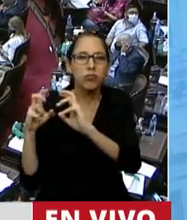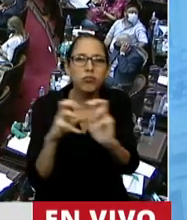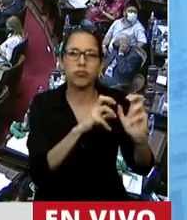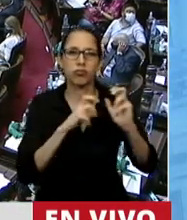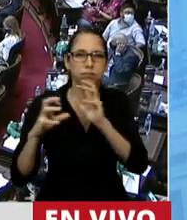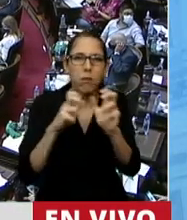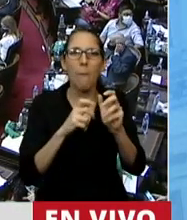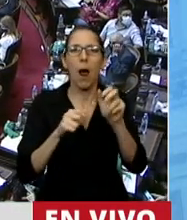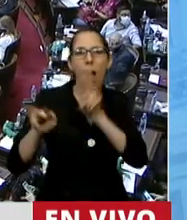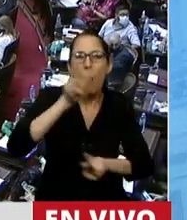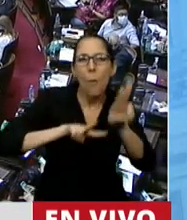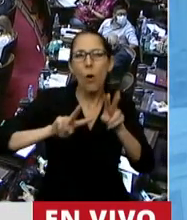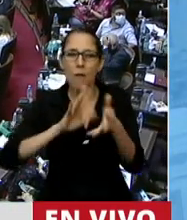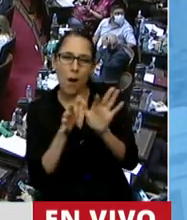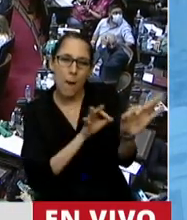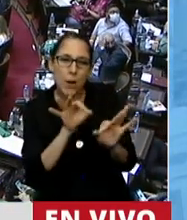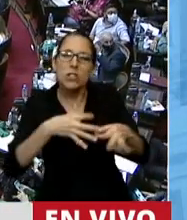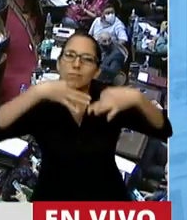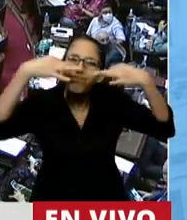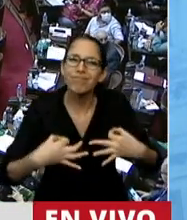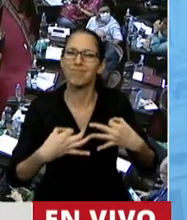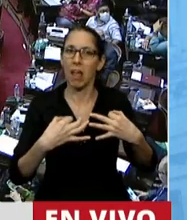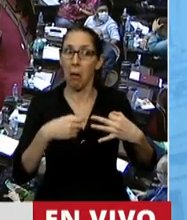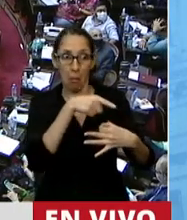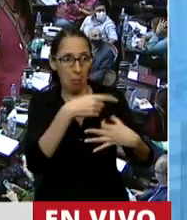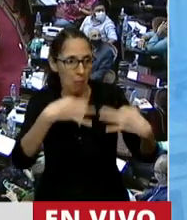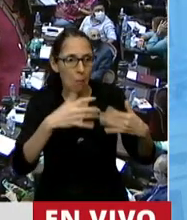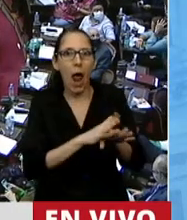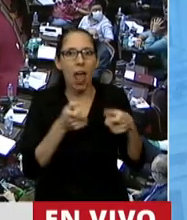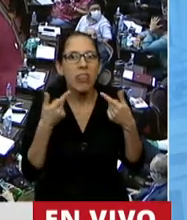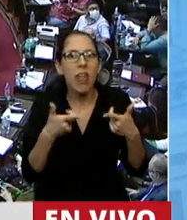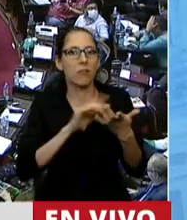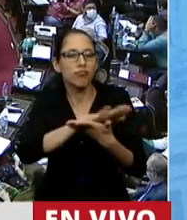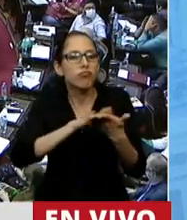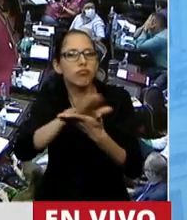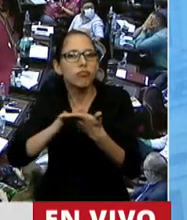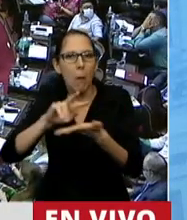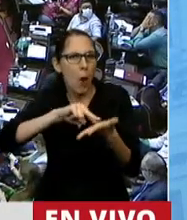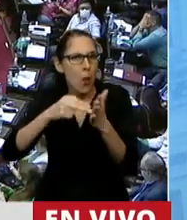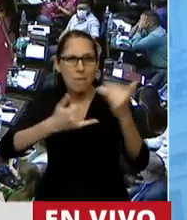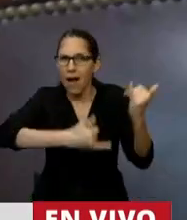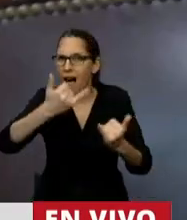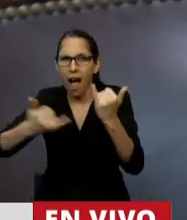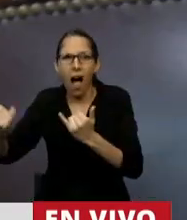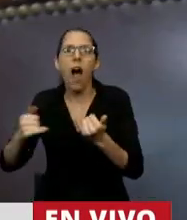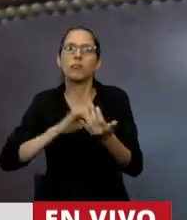lo mejor para que este proyecto realmente sea el camino a solucionar tantas problemáticas que nos